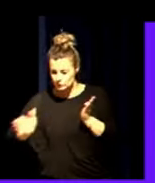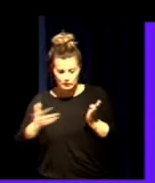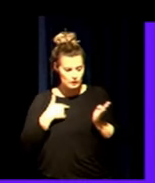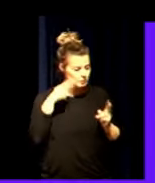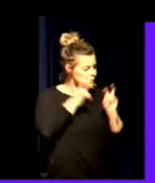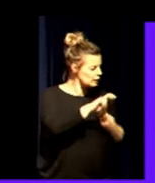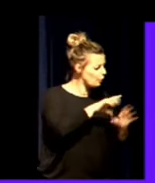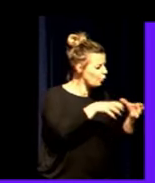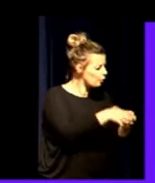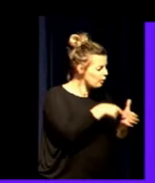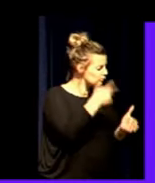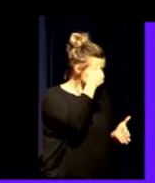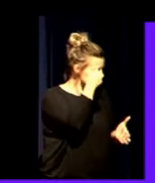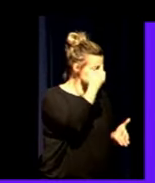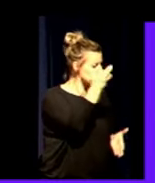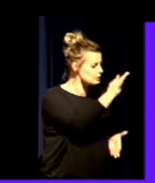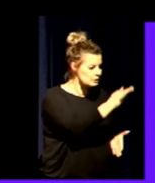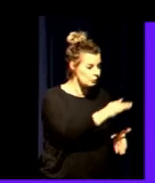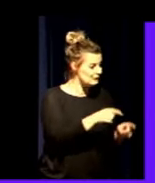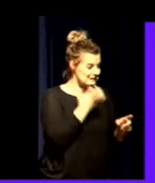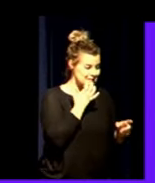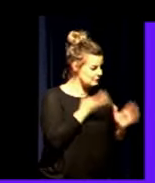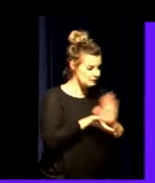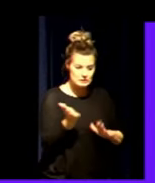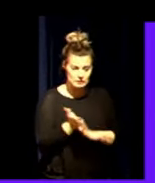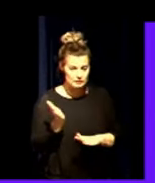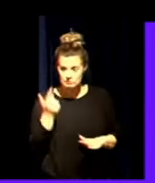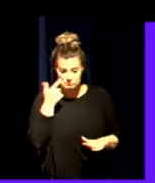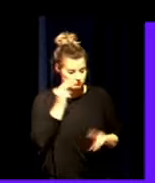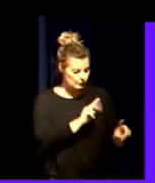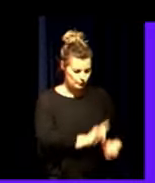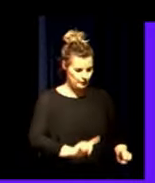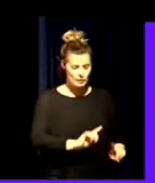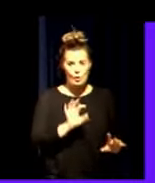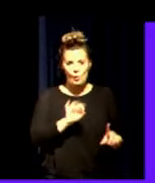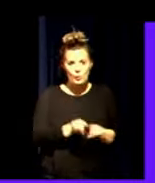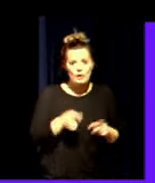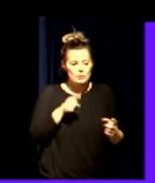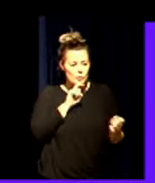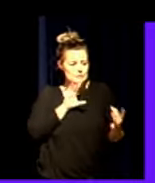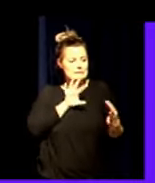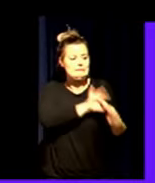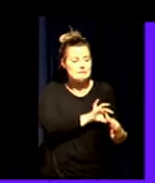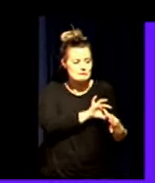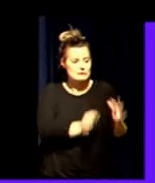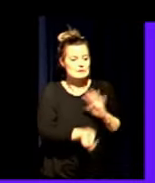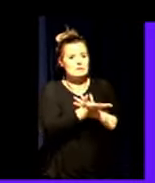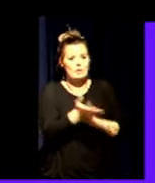grupos, a la gente que no ve salidas, con cómo establecer vínculo, con cómo generar